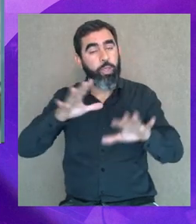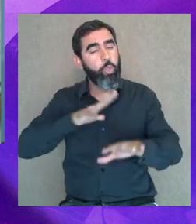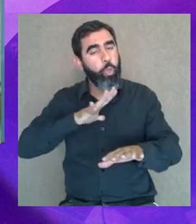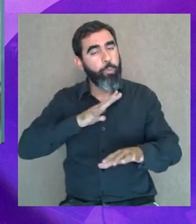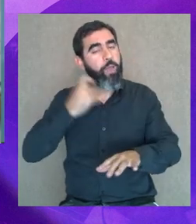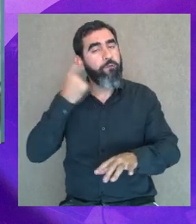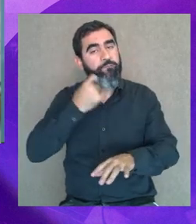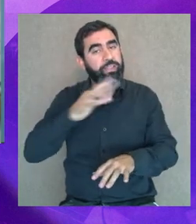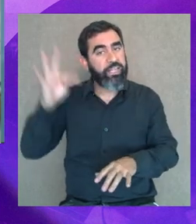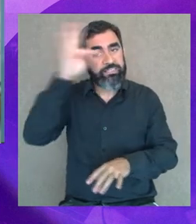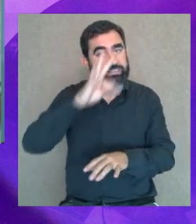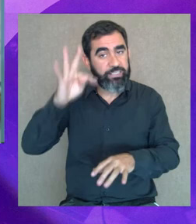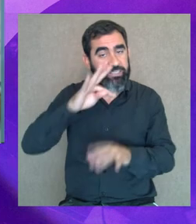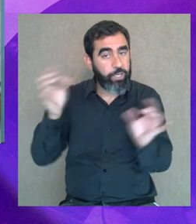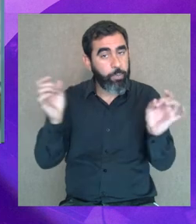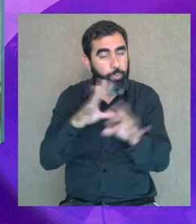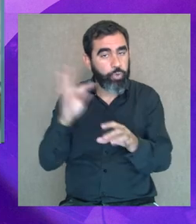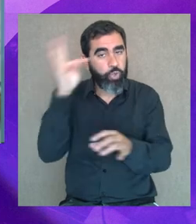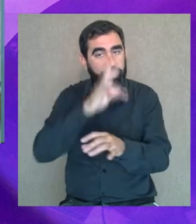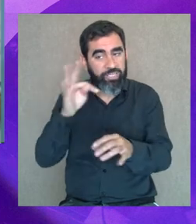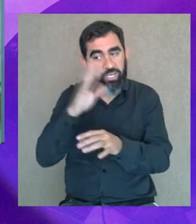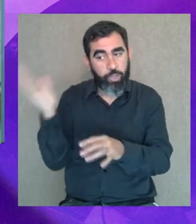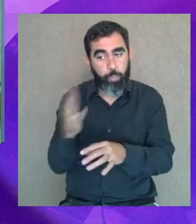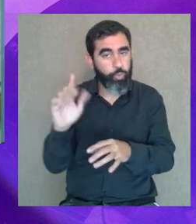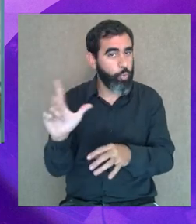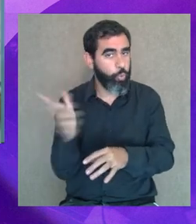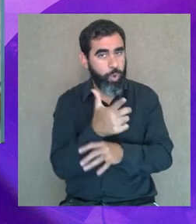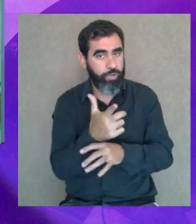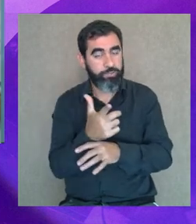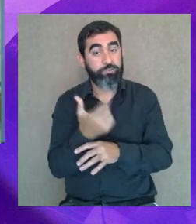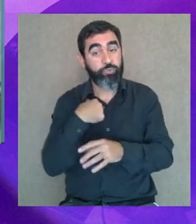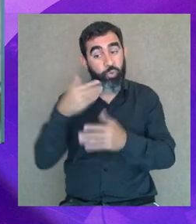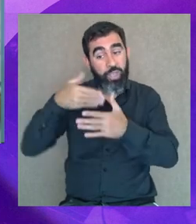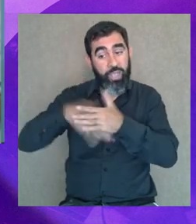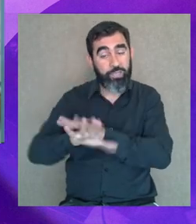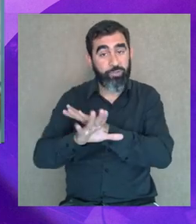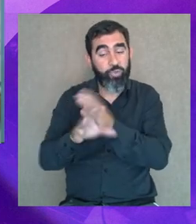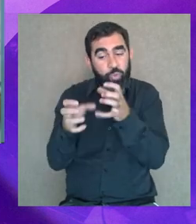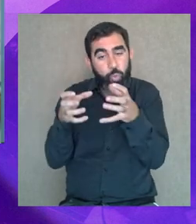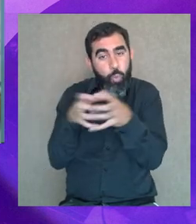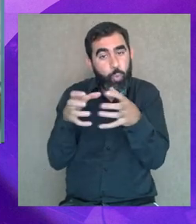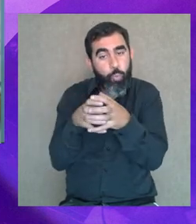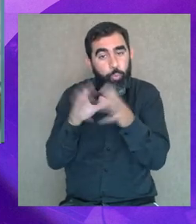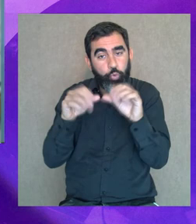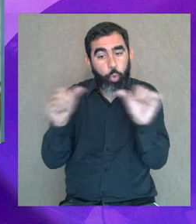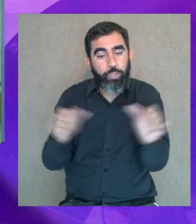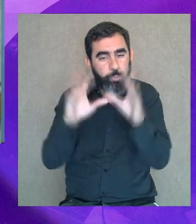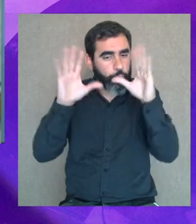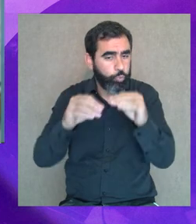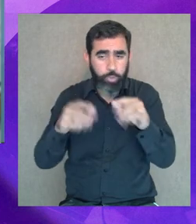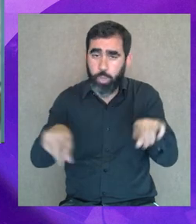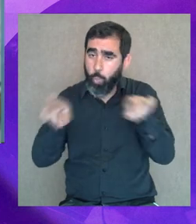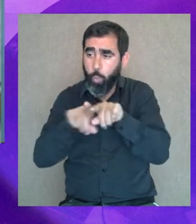no estaba en los talleres formados los talleres de producción entonces los que entramos éramos un grupito que todos hacíamos